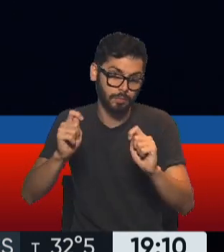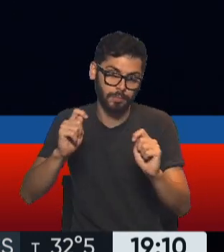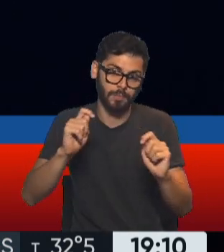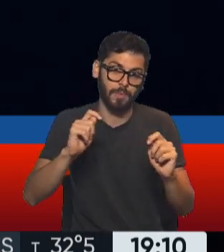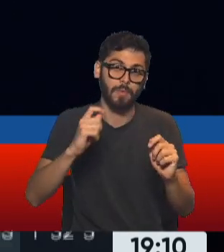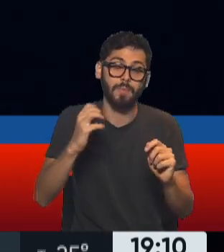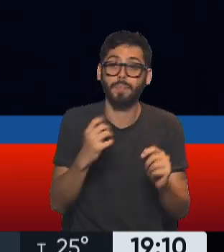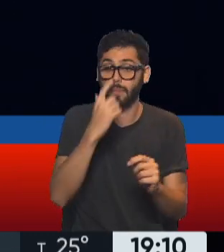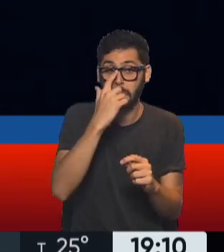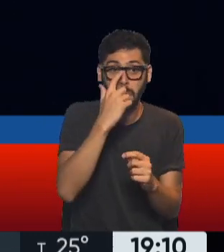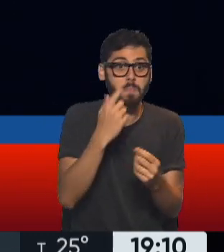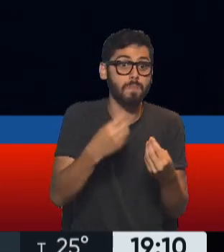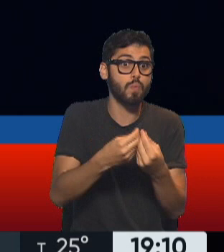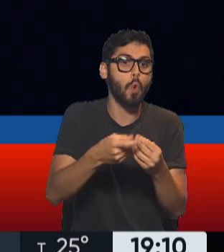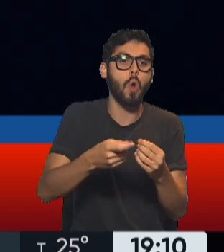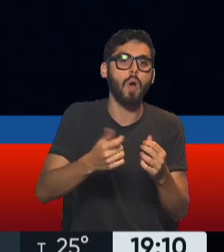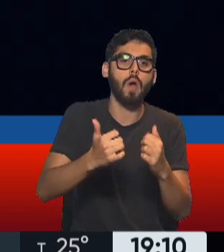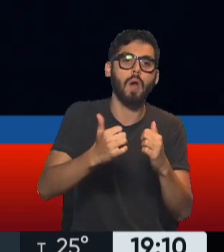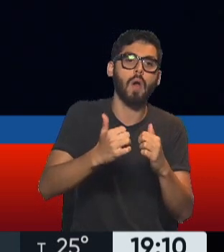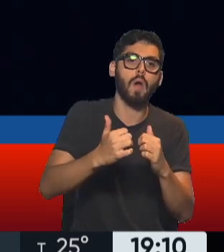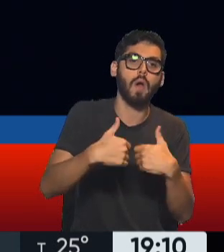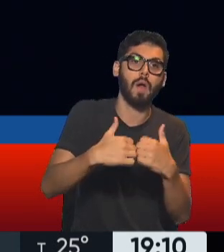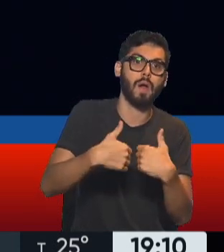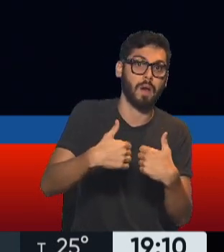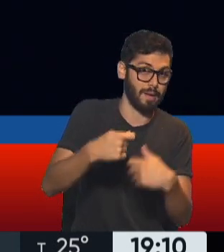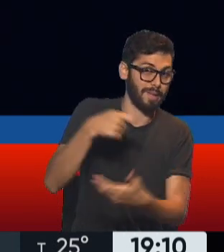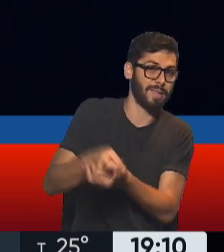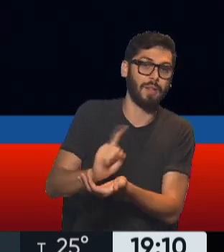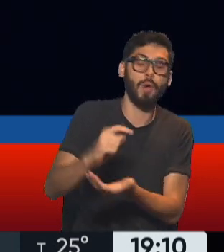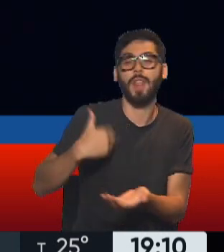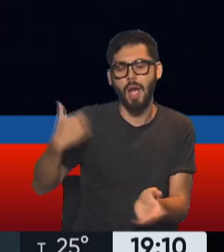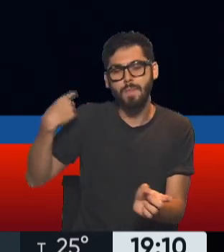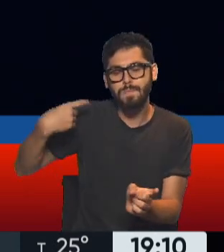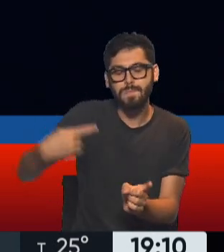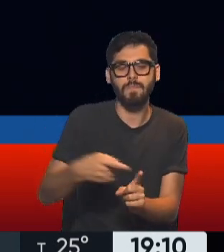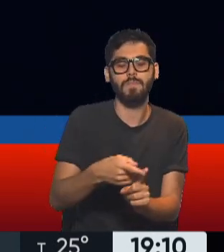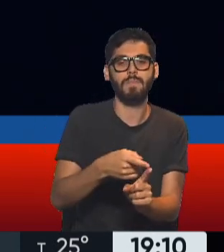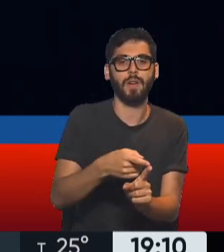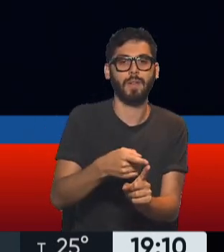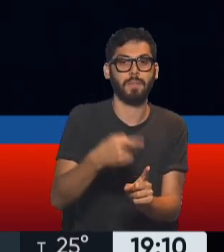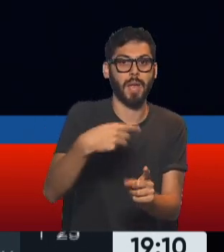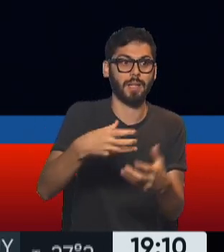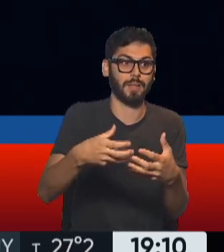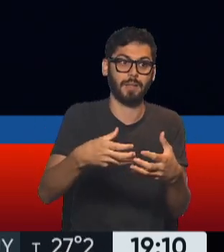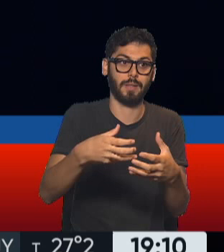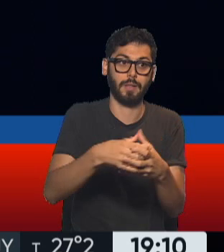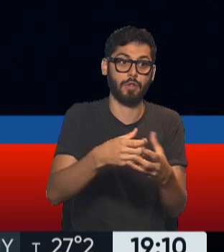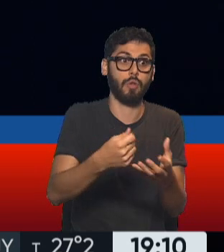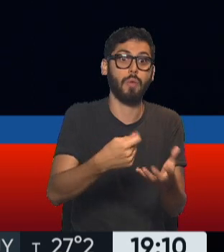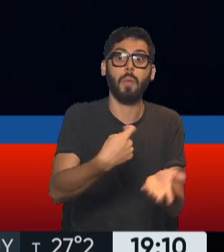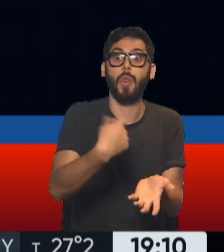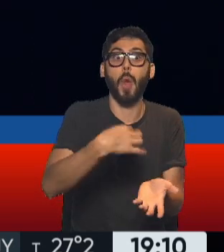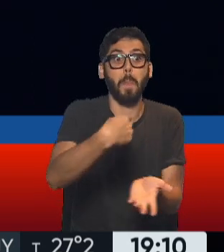de evasión que han existido en la Argentina, sobre todo en el segmento de mayor